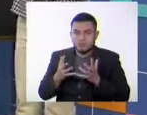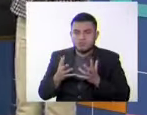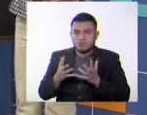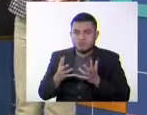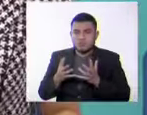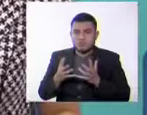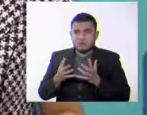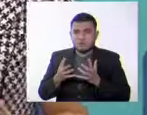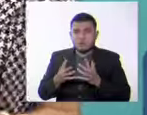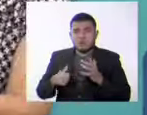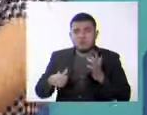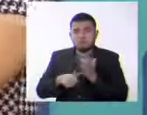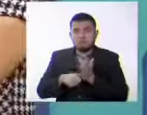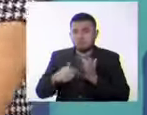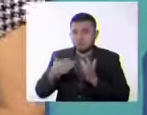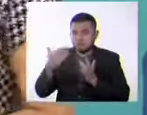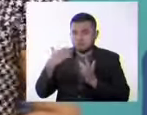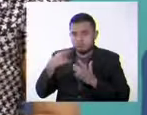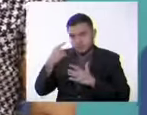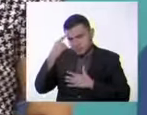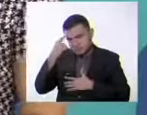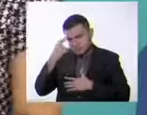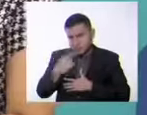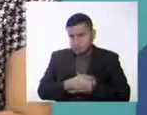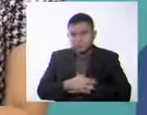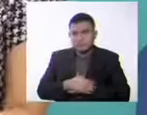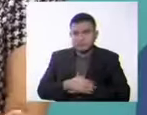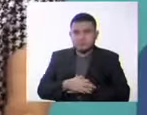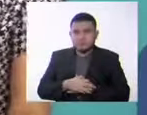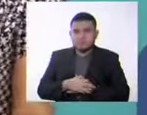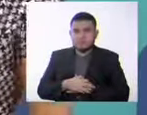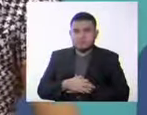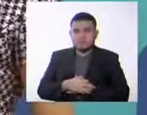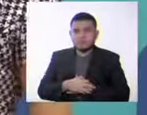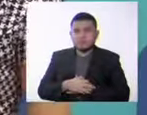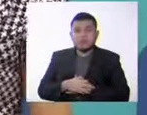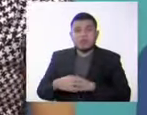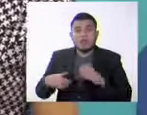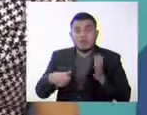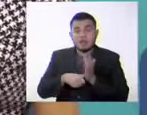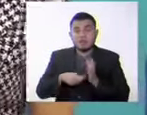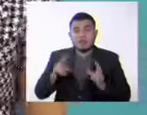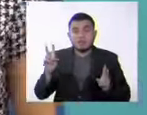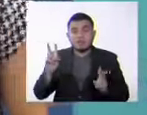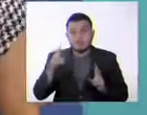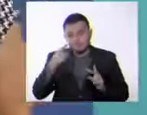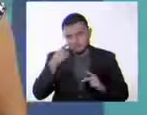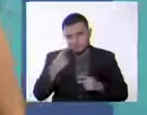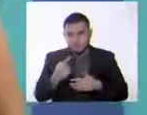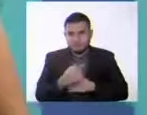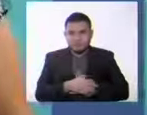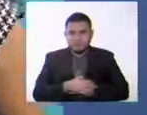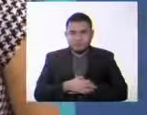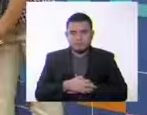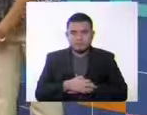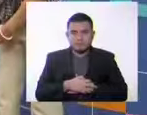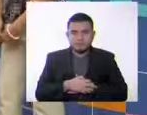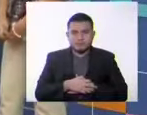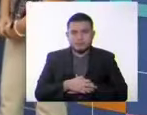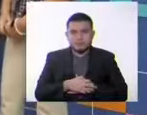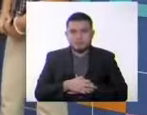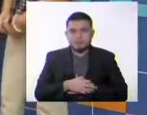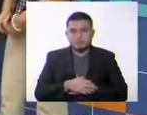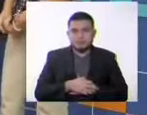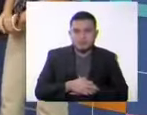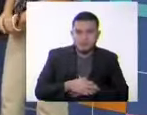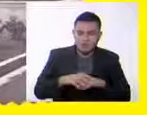administraciones municipales de la alcaldía de San Salvador, por ejemplo. Mira, acá tenemos, por ejemplo, El Salvador del